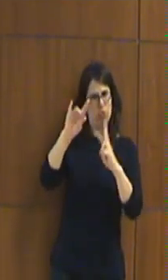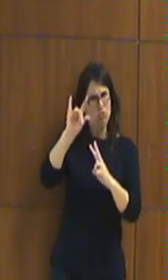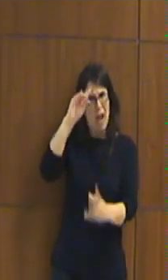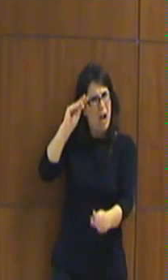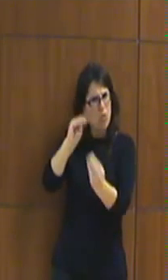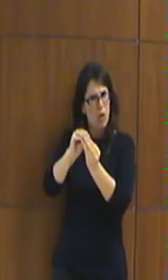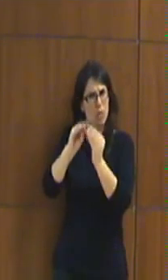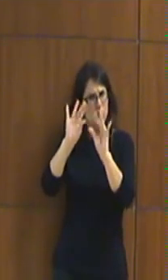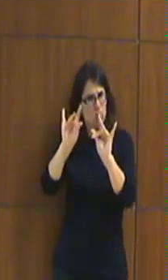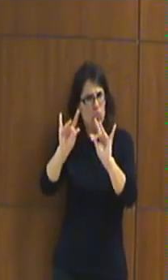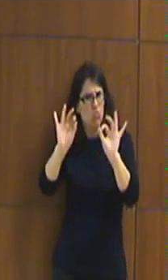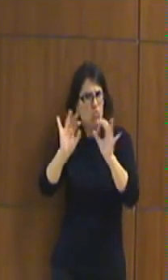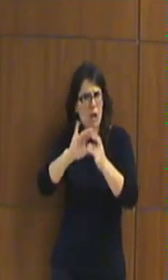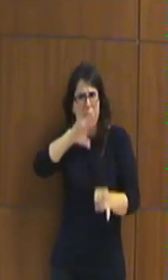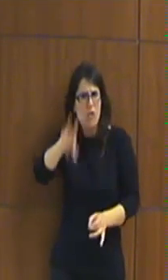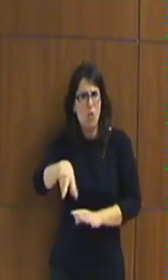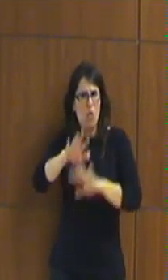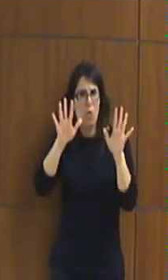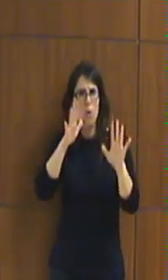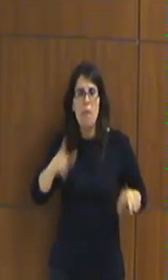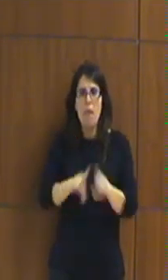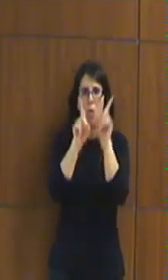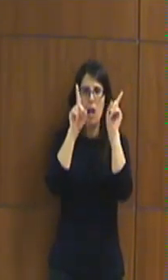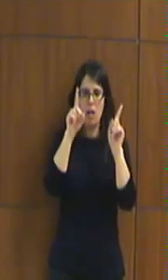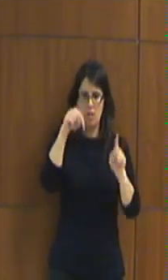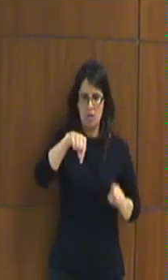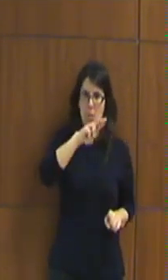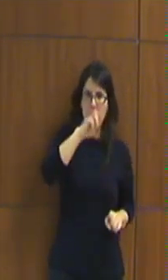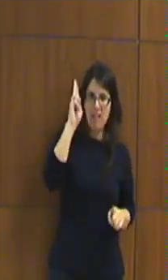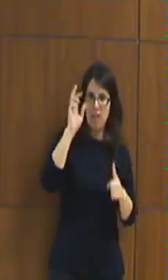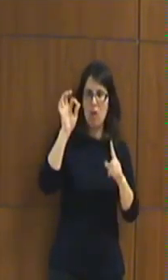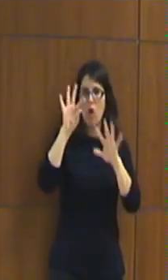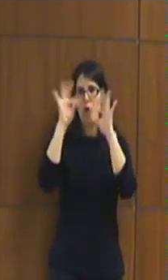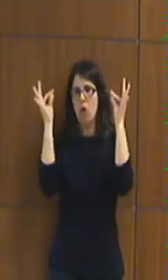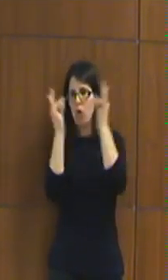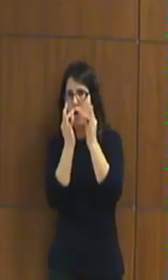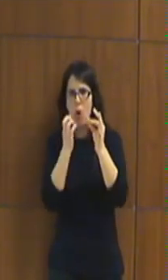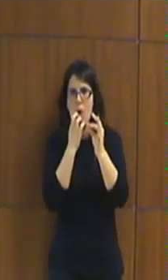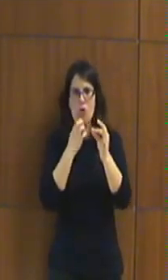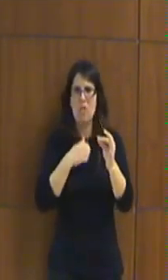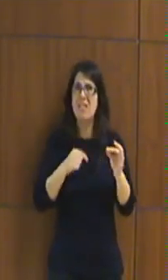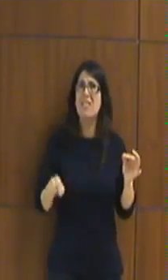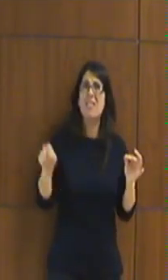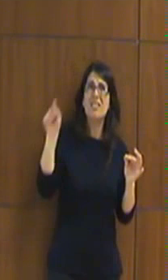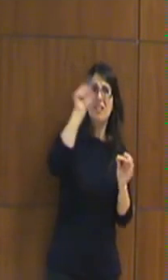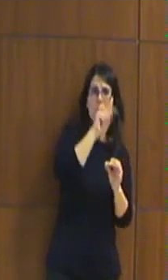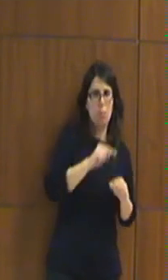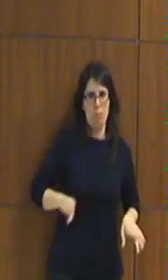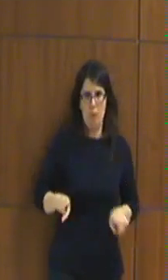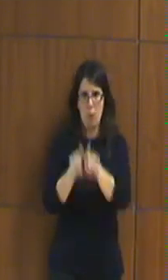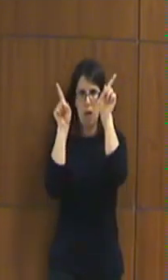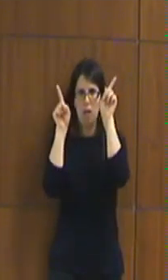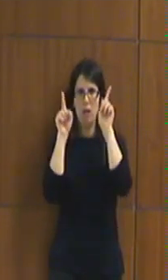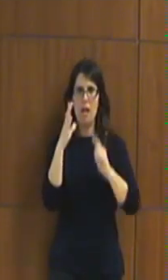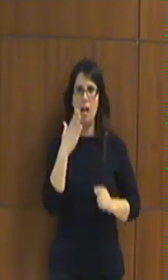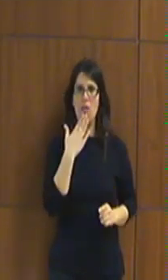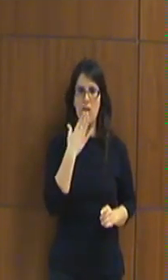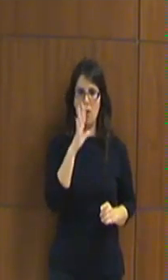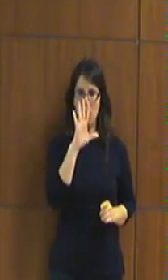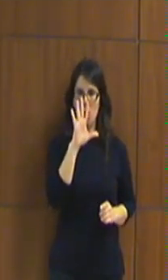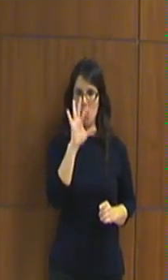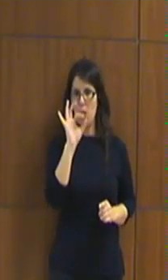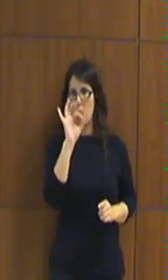a creer, sea en Madrid, sea en Córdoba, que una persona con una edad de 50 para